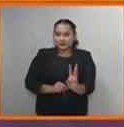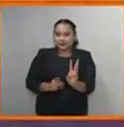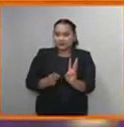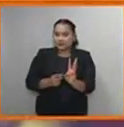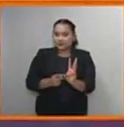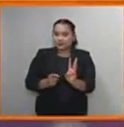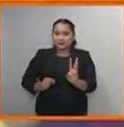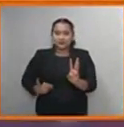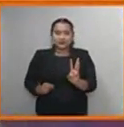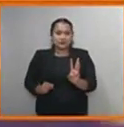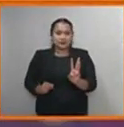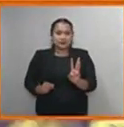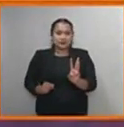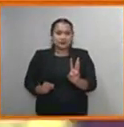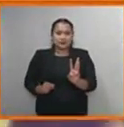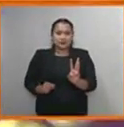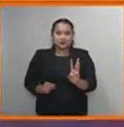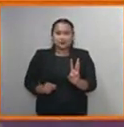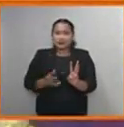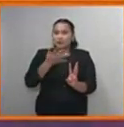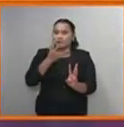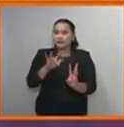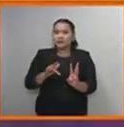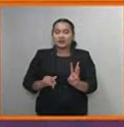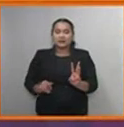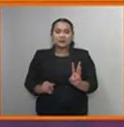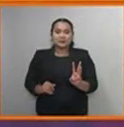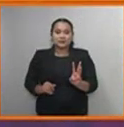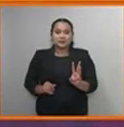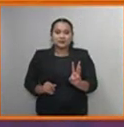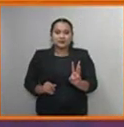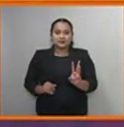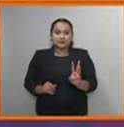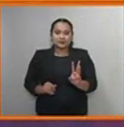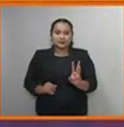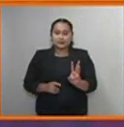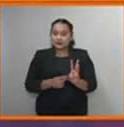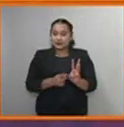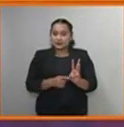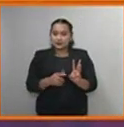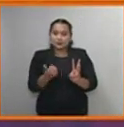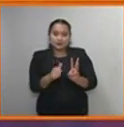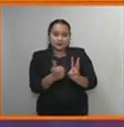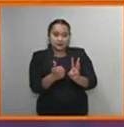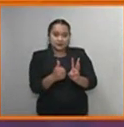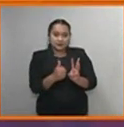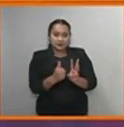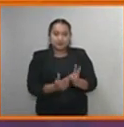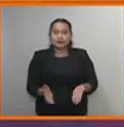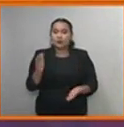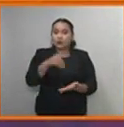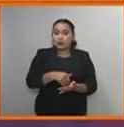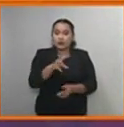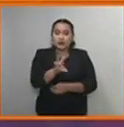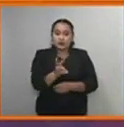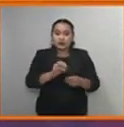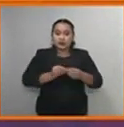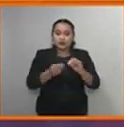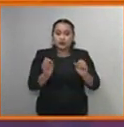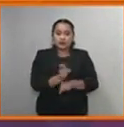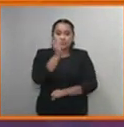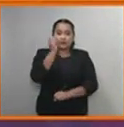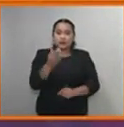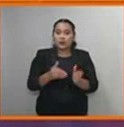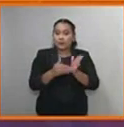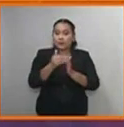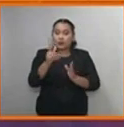número ganador, mucha suerte, porque este es el 10. Repito con mucho gusto los seis números millonarios para